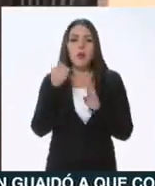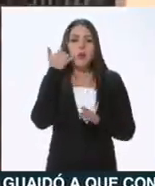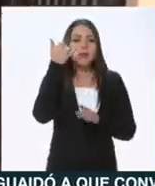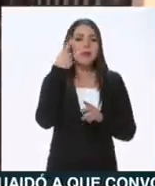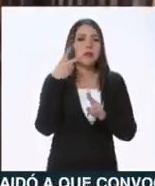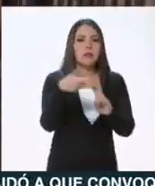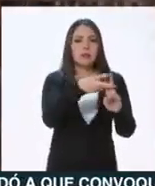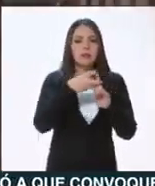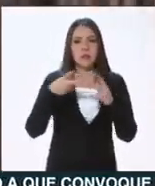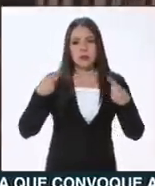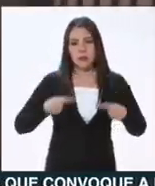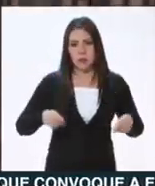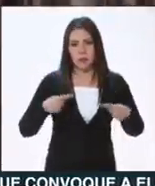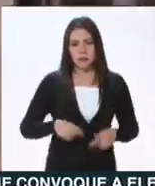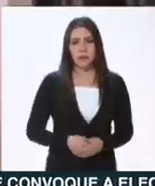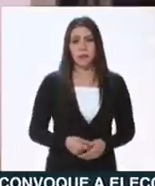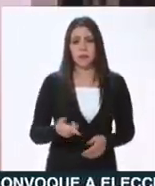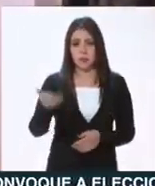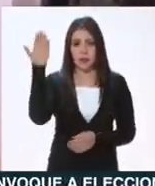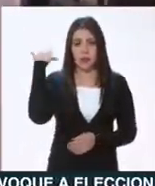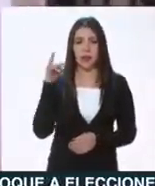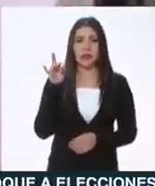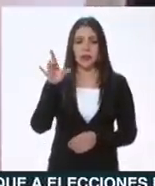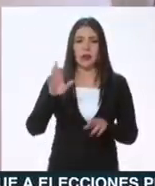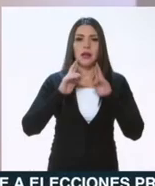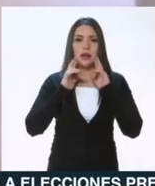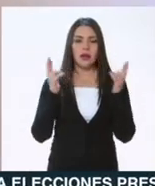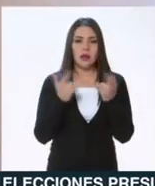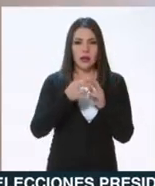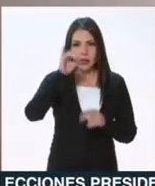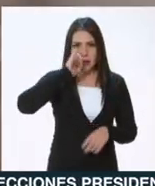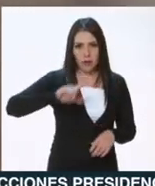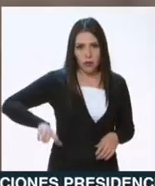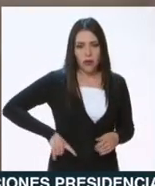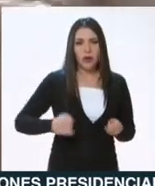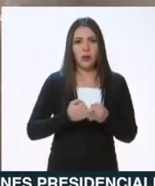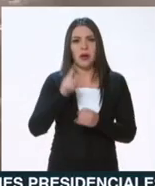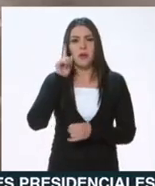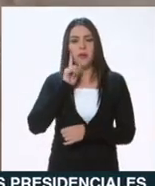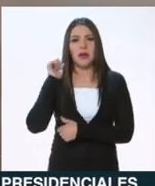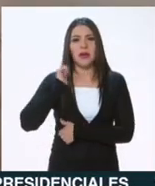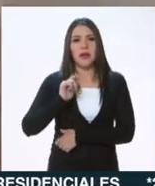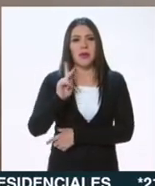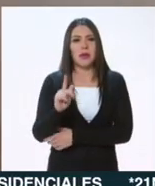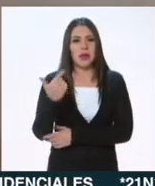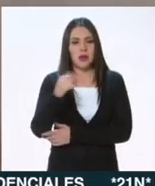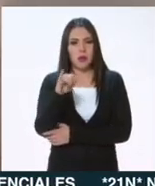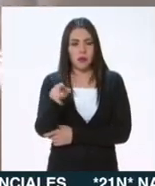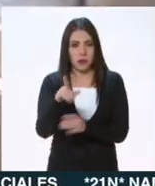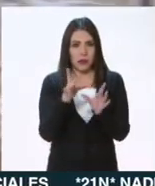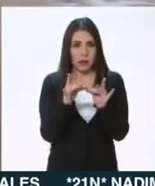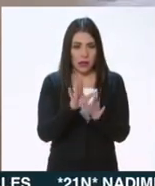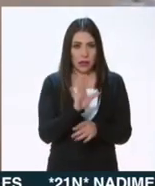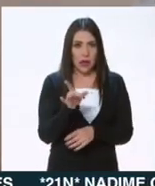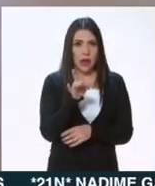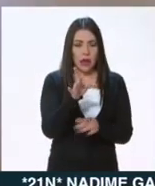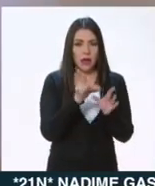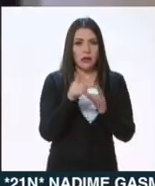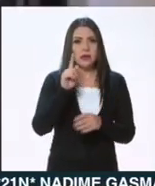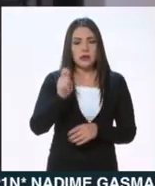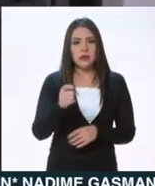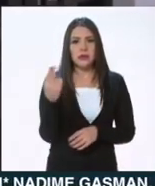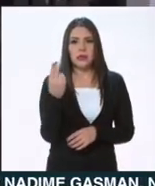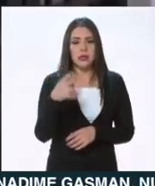reunido con la jefa de gobierno, con la procuradora de la Ciudad de México para hacerles saber estas cosas, estas situaciones y la